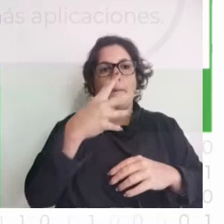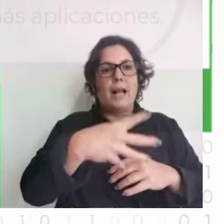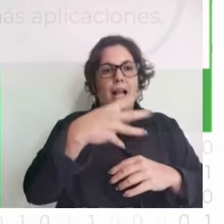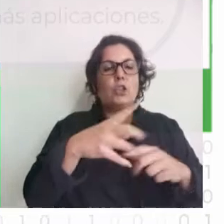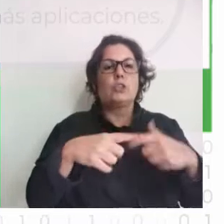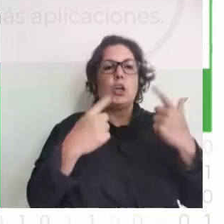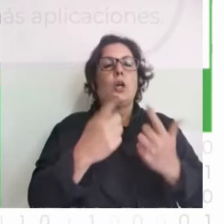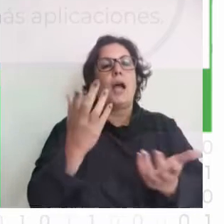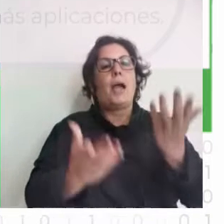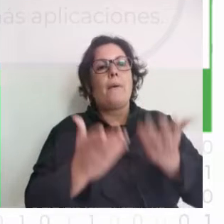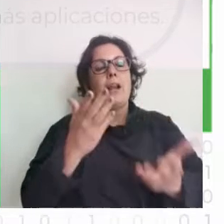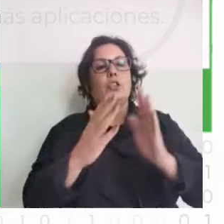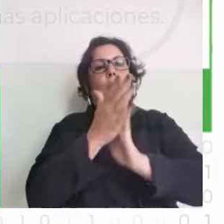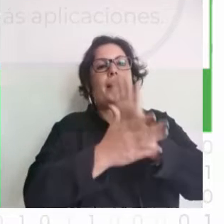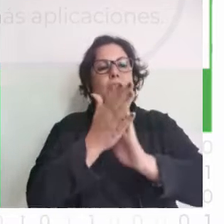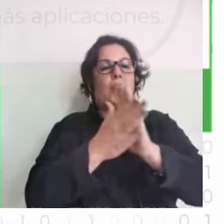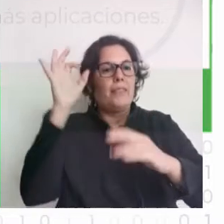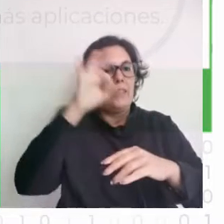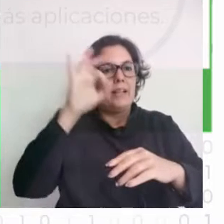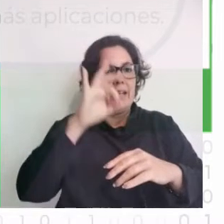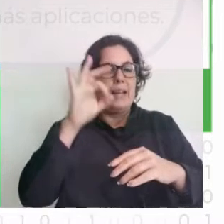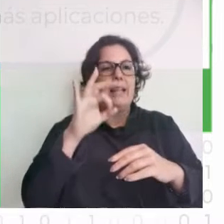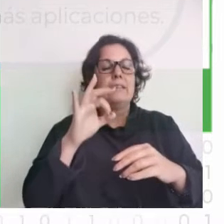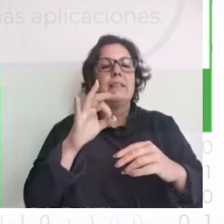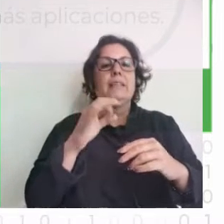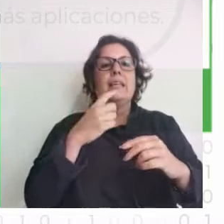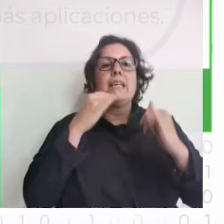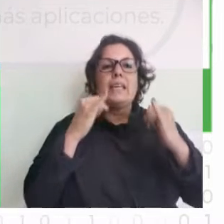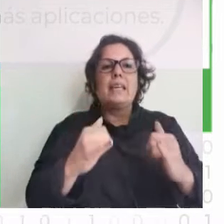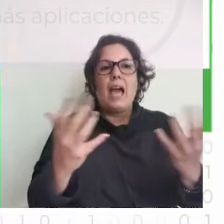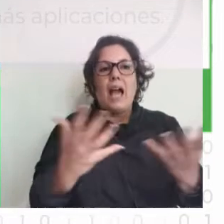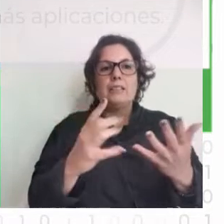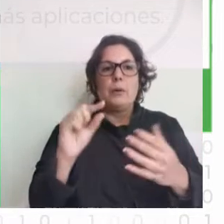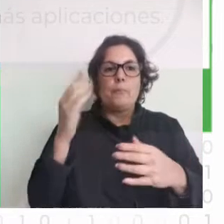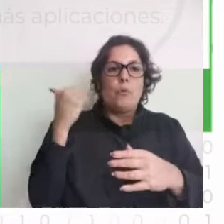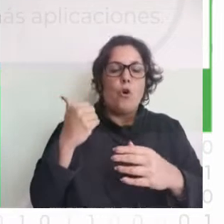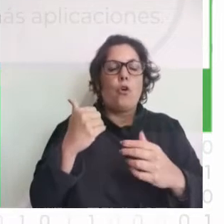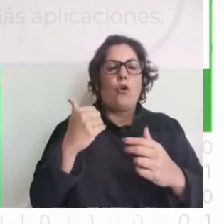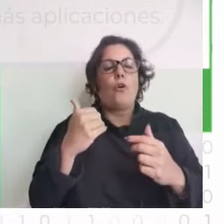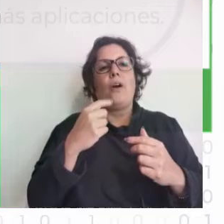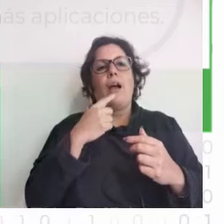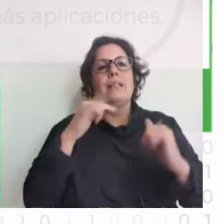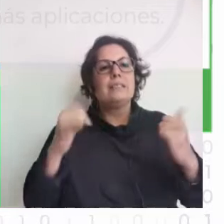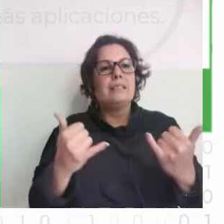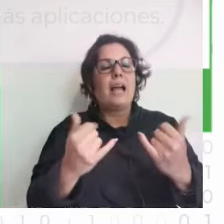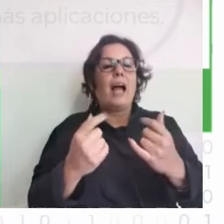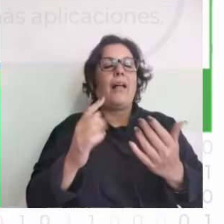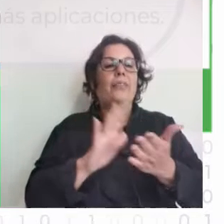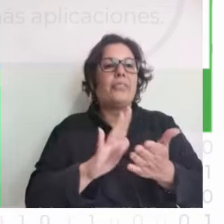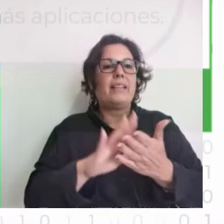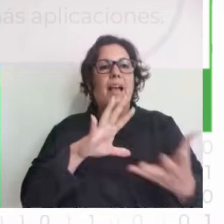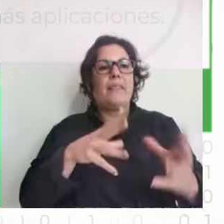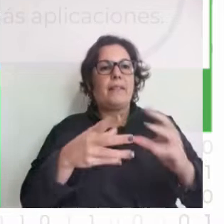Evaluación Nacional de Inglés el TAI de inglés que le decimos, y más recientemente la DIE está aplicando test adaptativos en el área